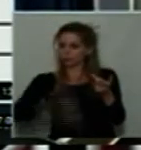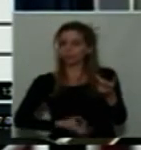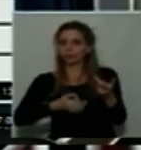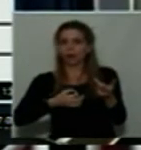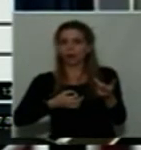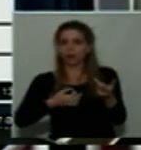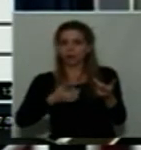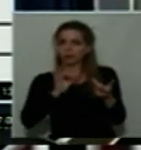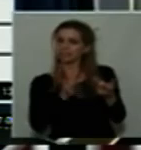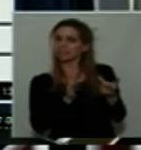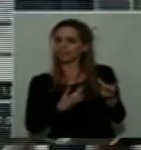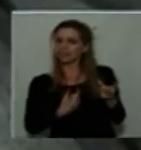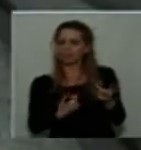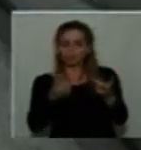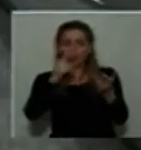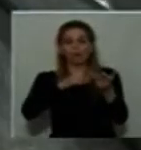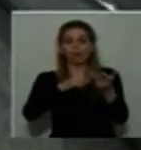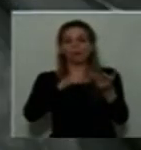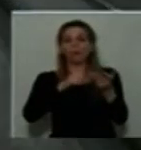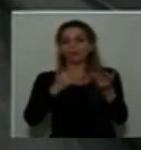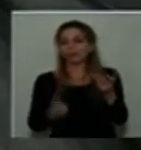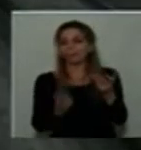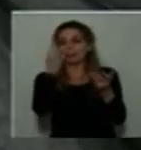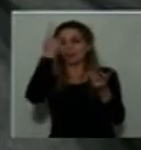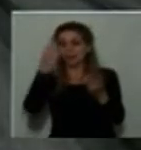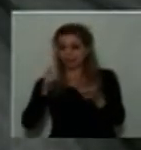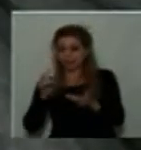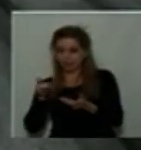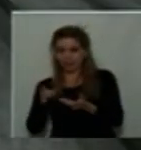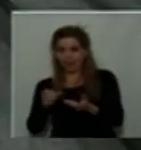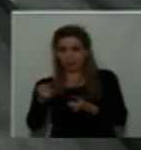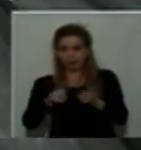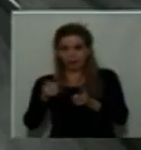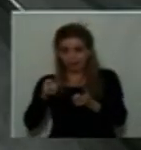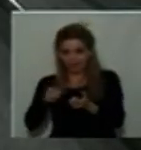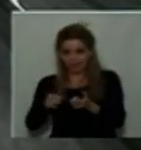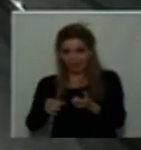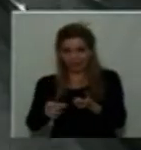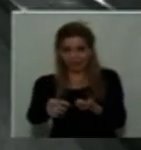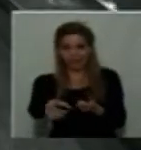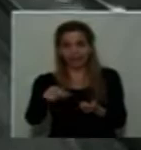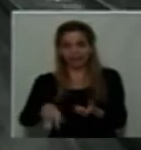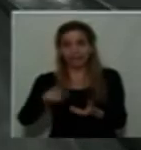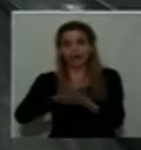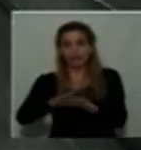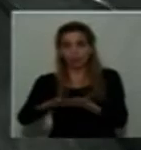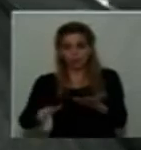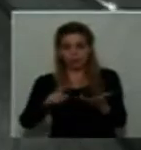declaración, era la primera vez que manejaba el Chapa 1. Quinta declaración, el Chapa 1 estaba 6 meses en